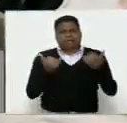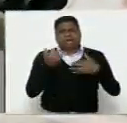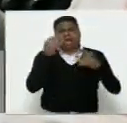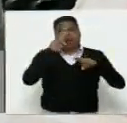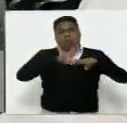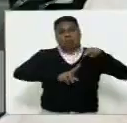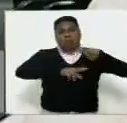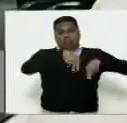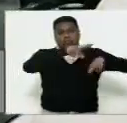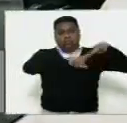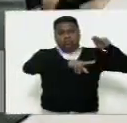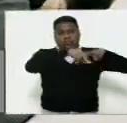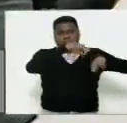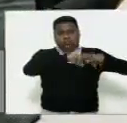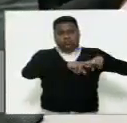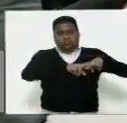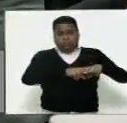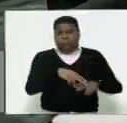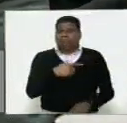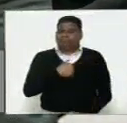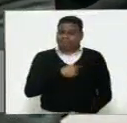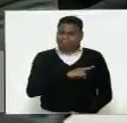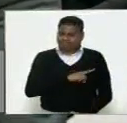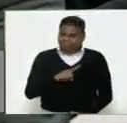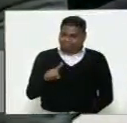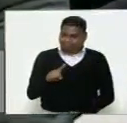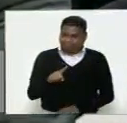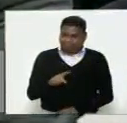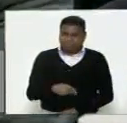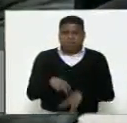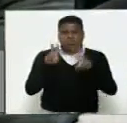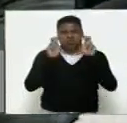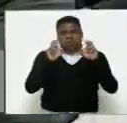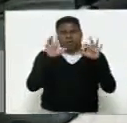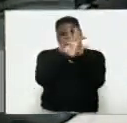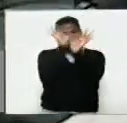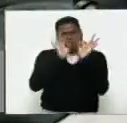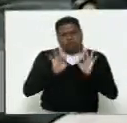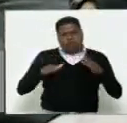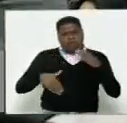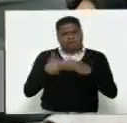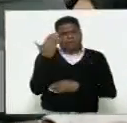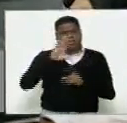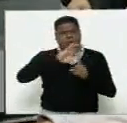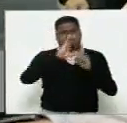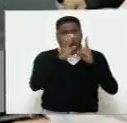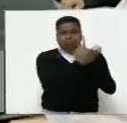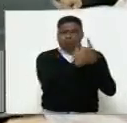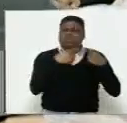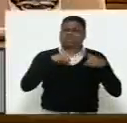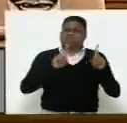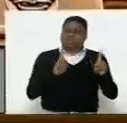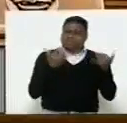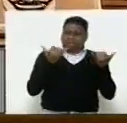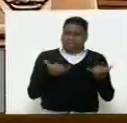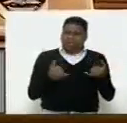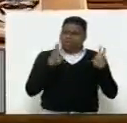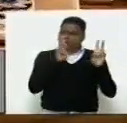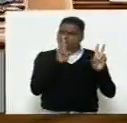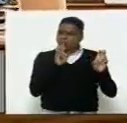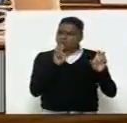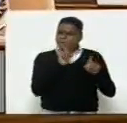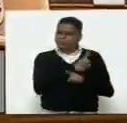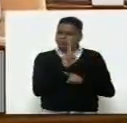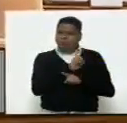construcción, insisto, paradigmática de un nuevo modelo, de una nueva cultura en la que más bien no es nueva, en la que más